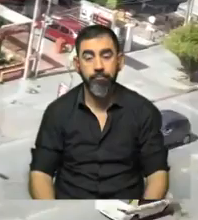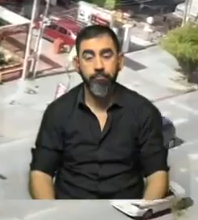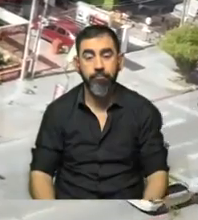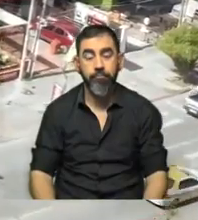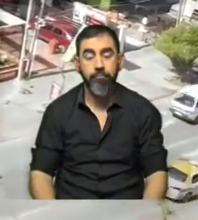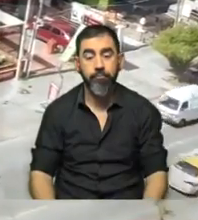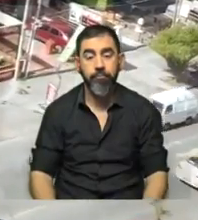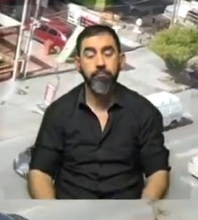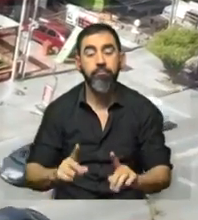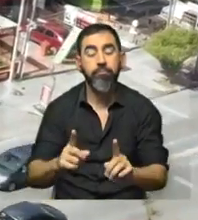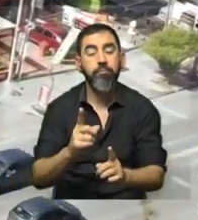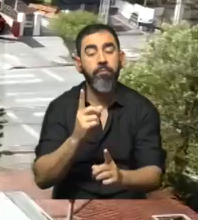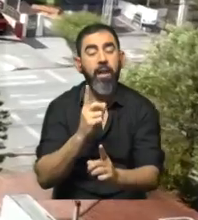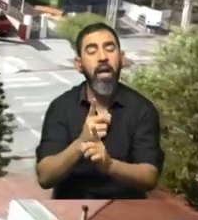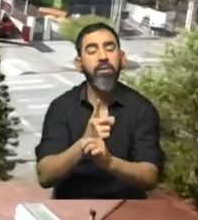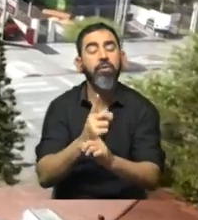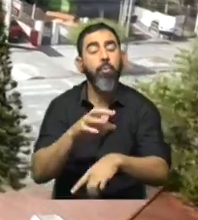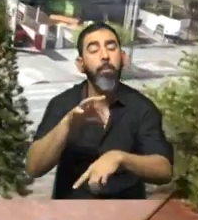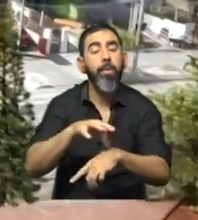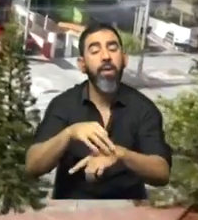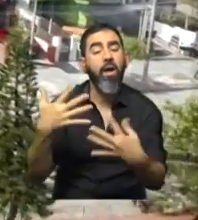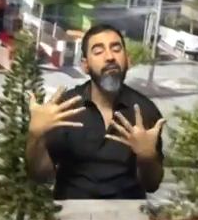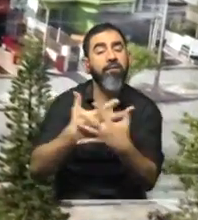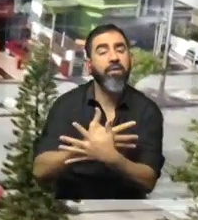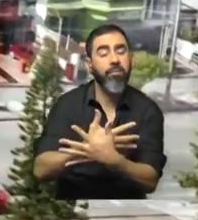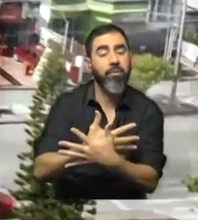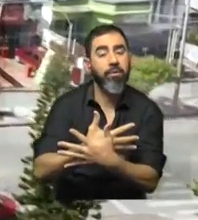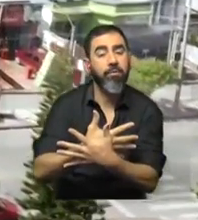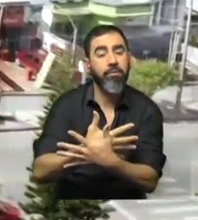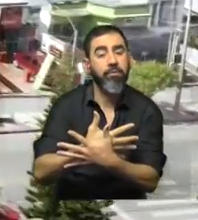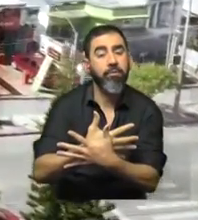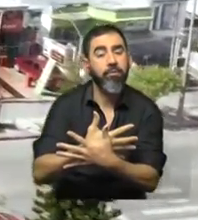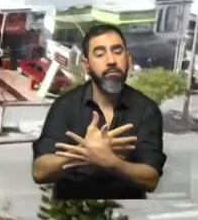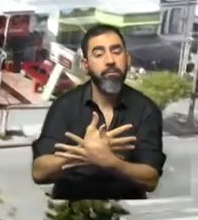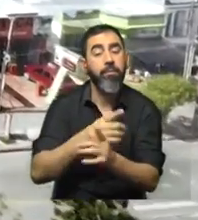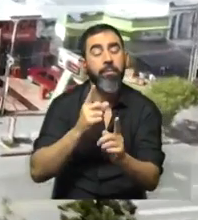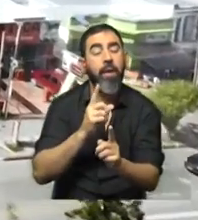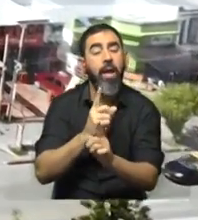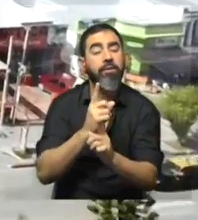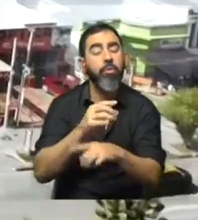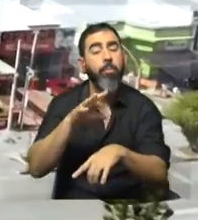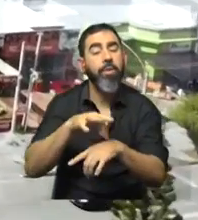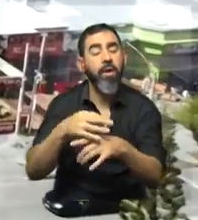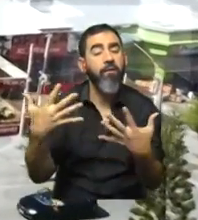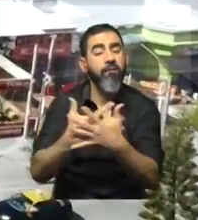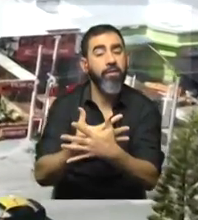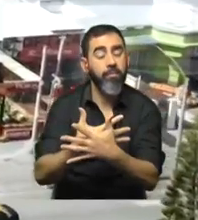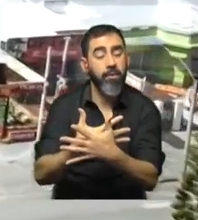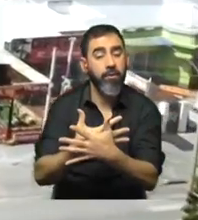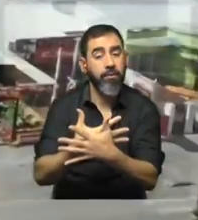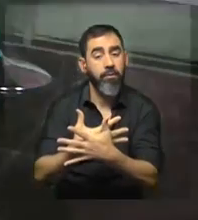dio cobertura médica una víctima. Perdón. No, pero eso también, fue. Pero digo, le dio cobertura médica a una víctima